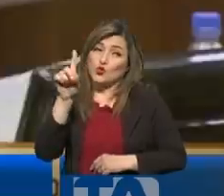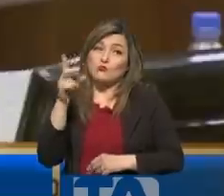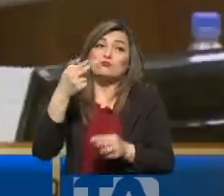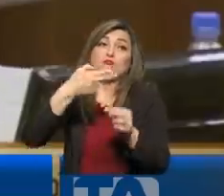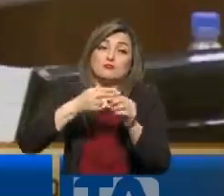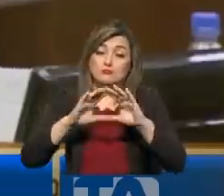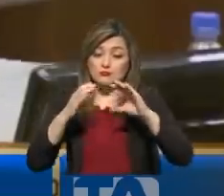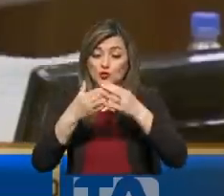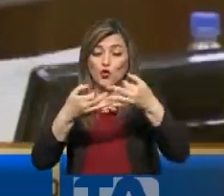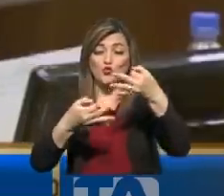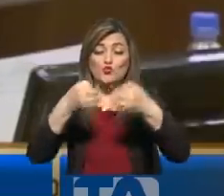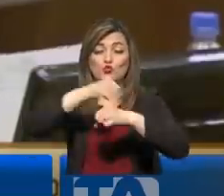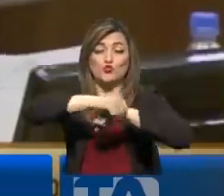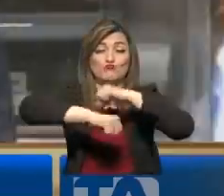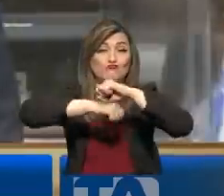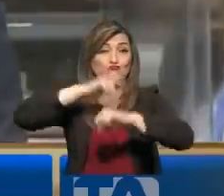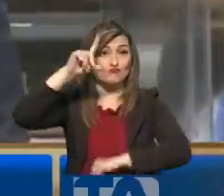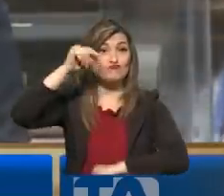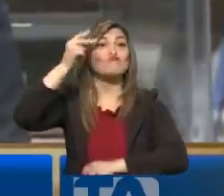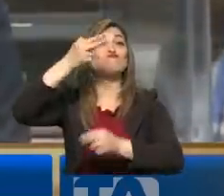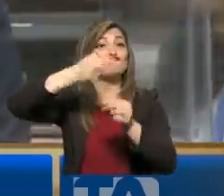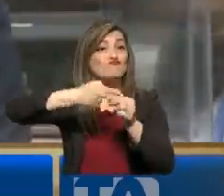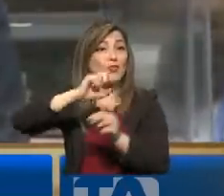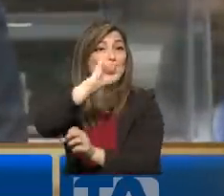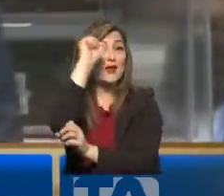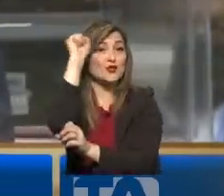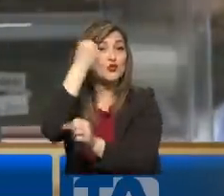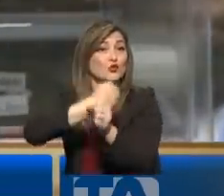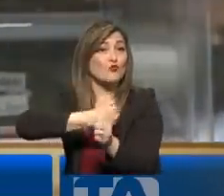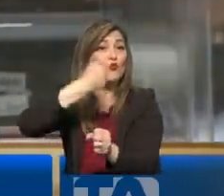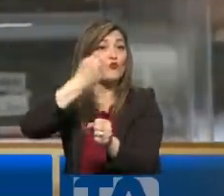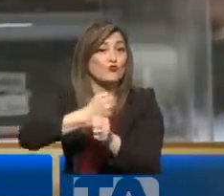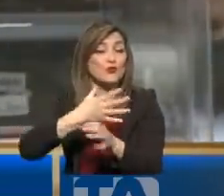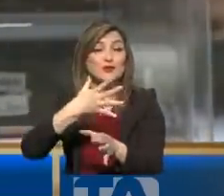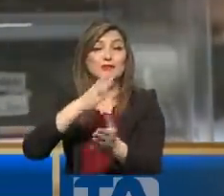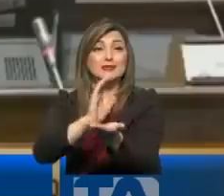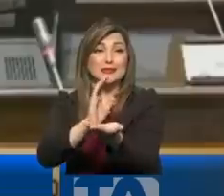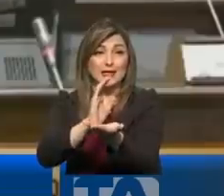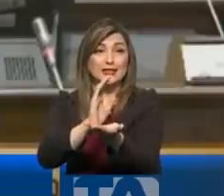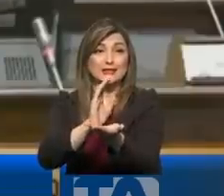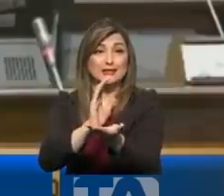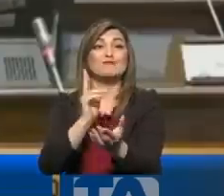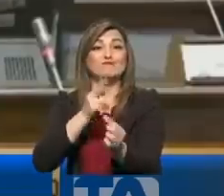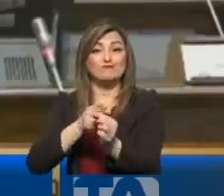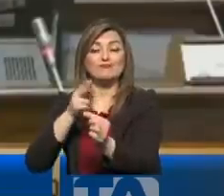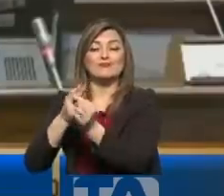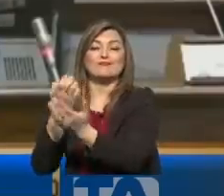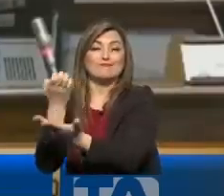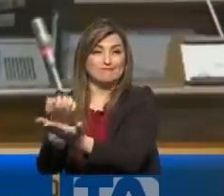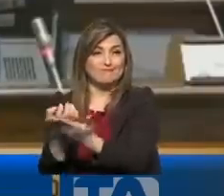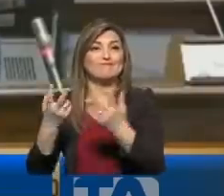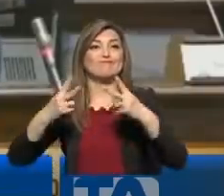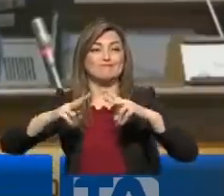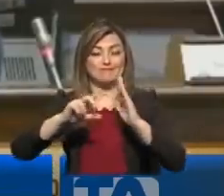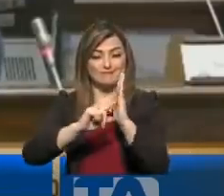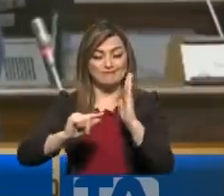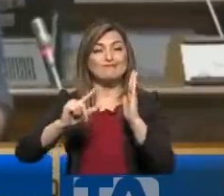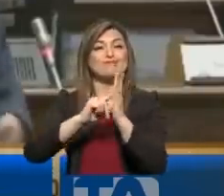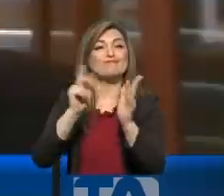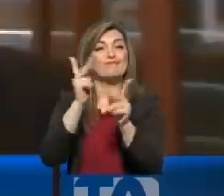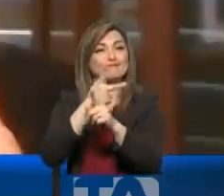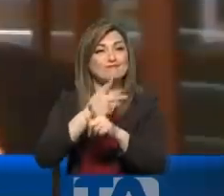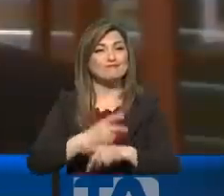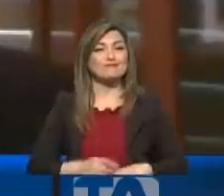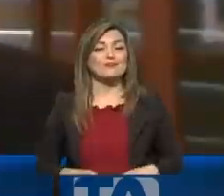Comisión de Justicia y Estructura del Estado, derecho de los trabajadores y seguridad social, y la de régimen económico, tributario y